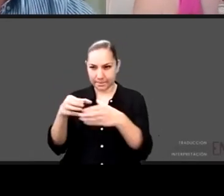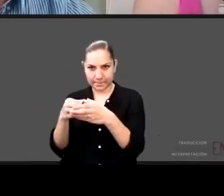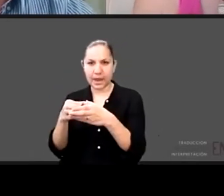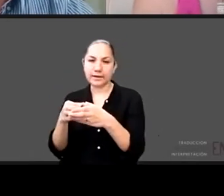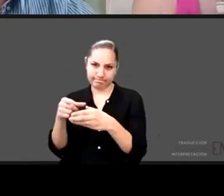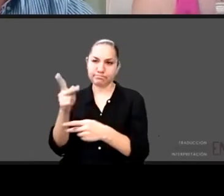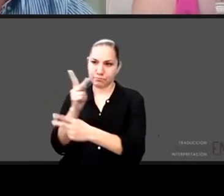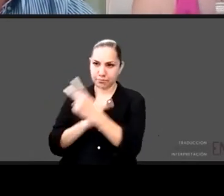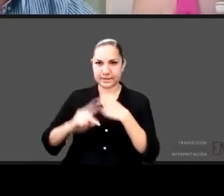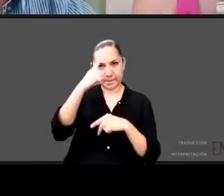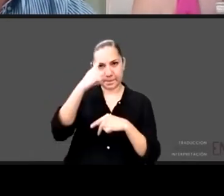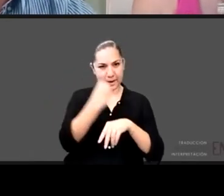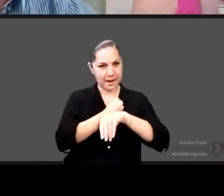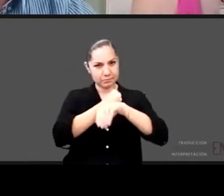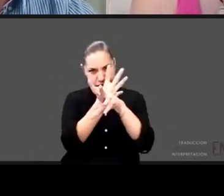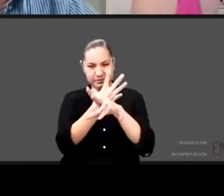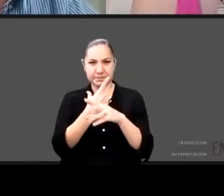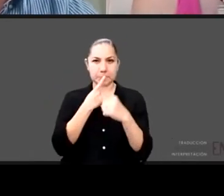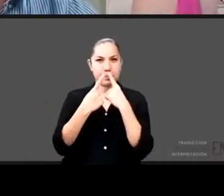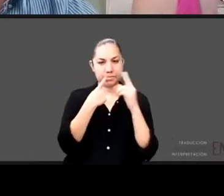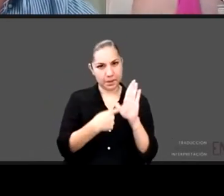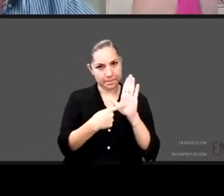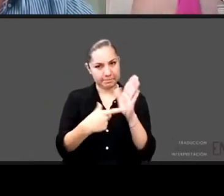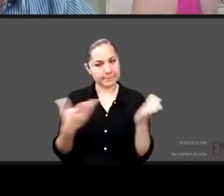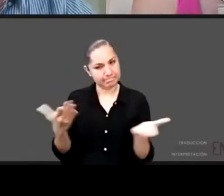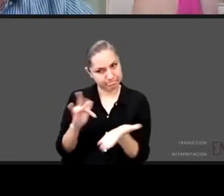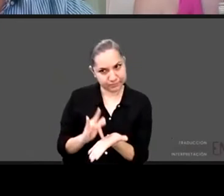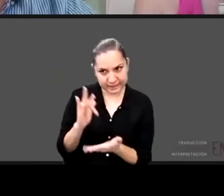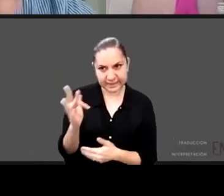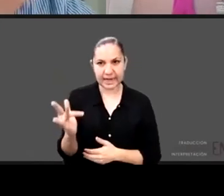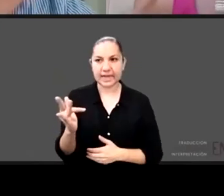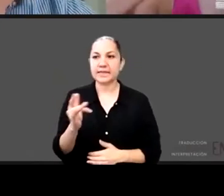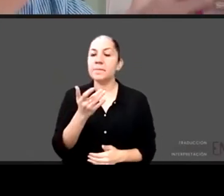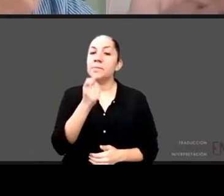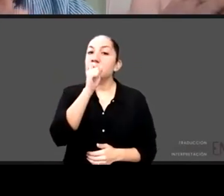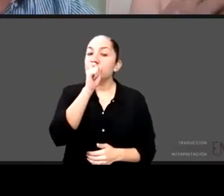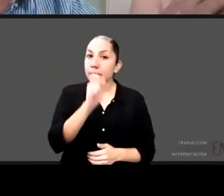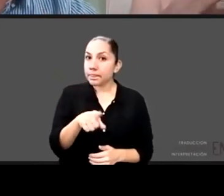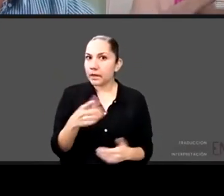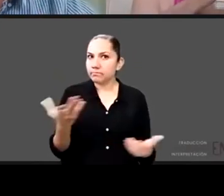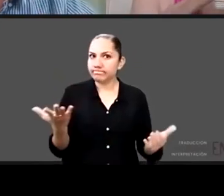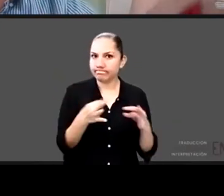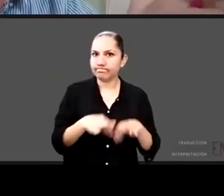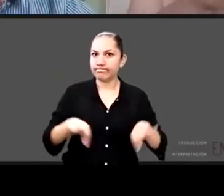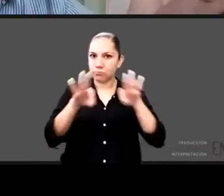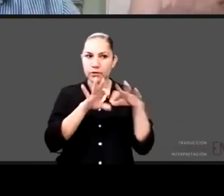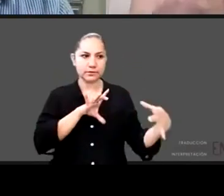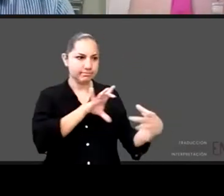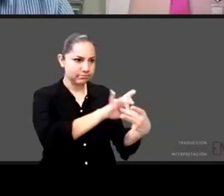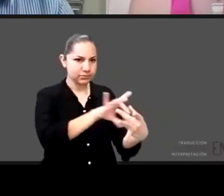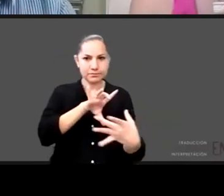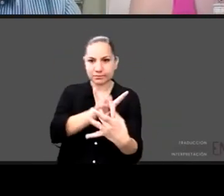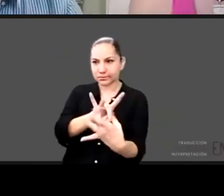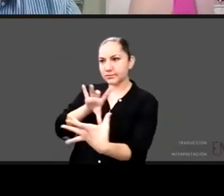plataforma. Y es muy importante el que podamos ver este tipo de vinculaciones de gobierno y sociedad